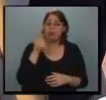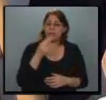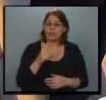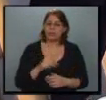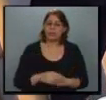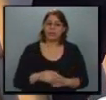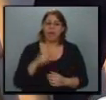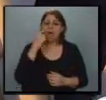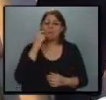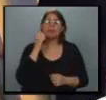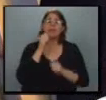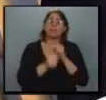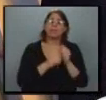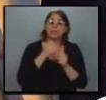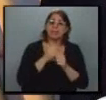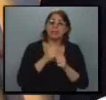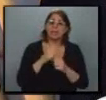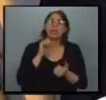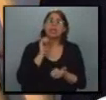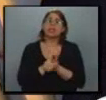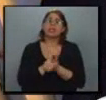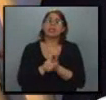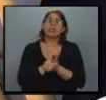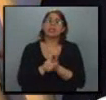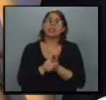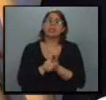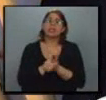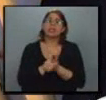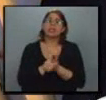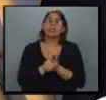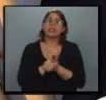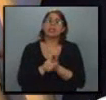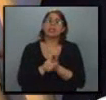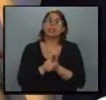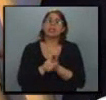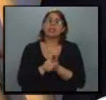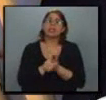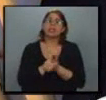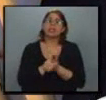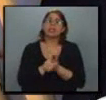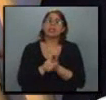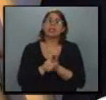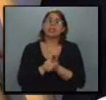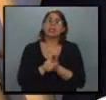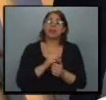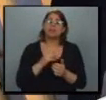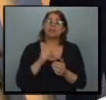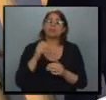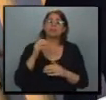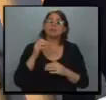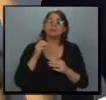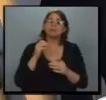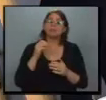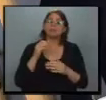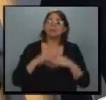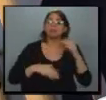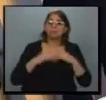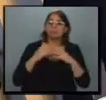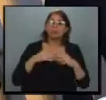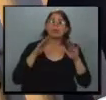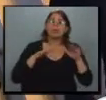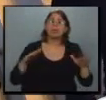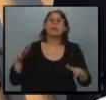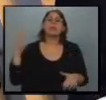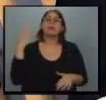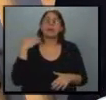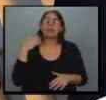este empresario de una editorial muy conocida. Es una editorial que publica libros para chicos. Nos acompañó durante la niñez.